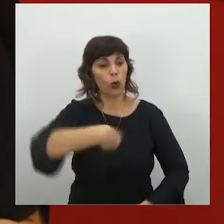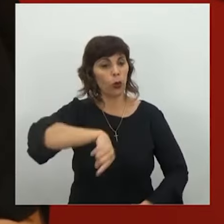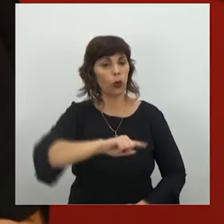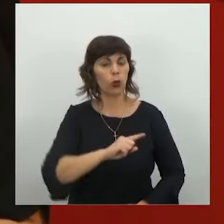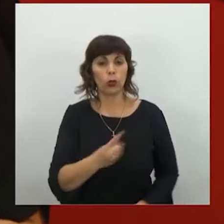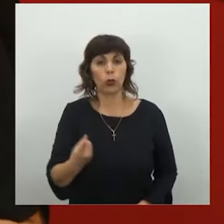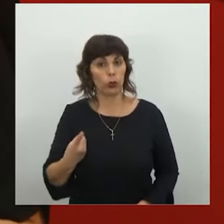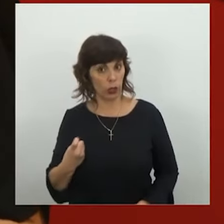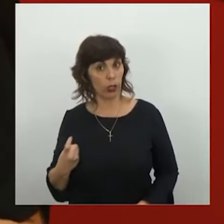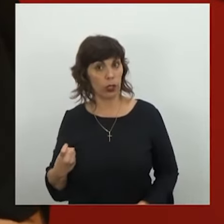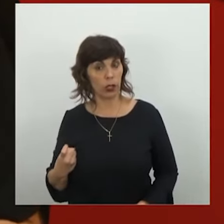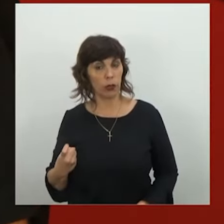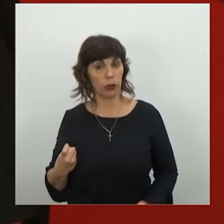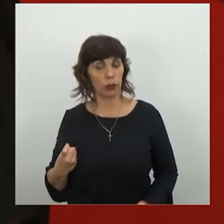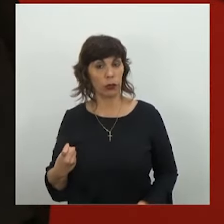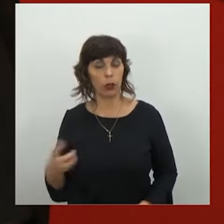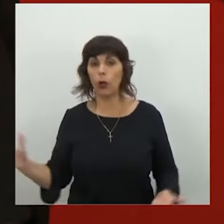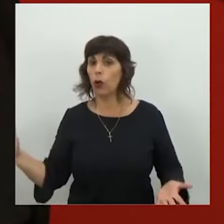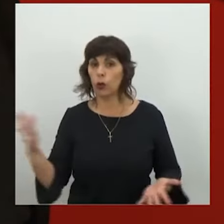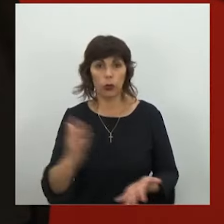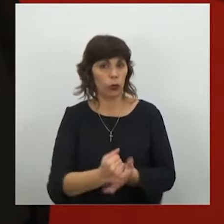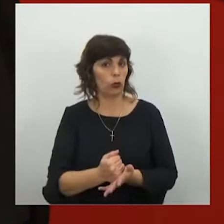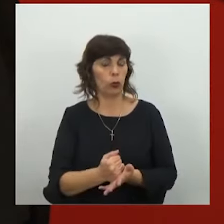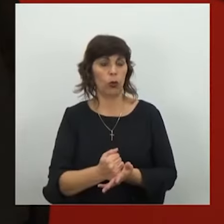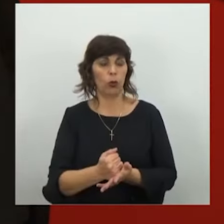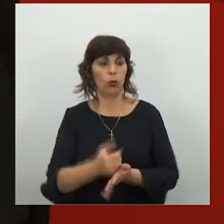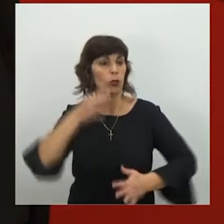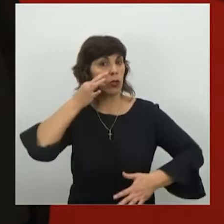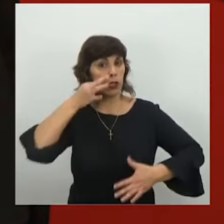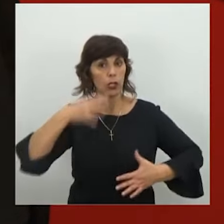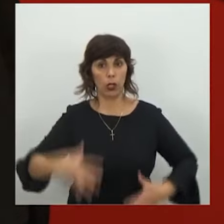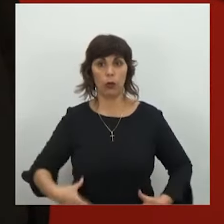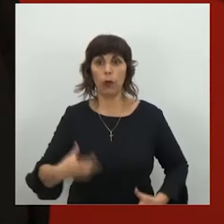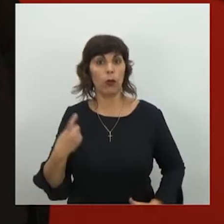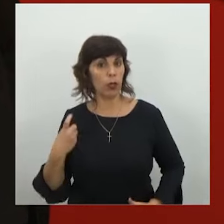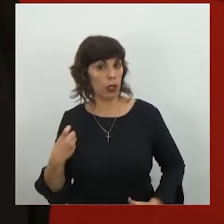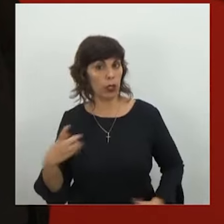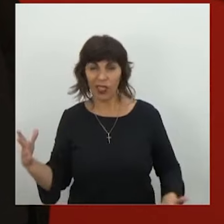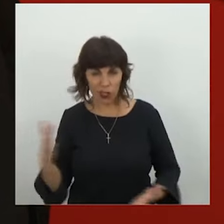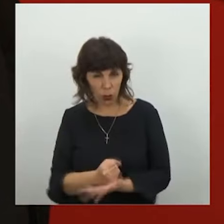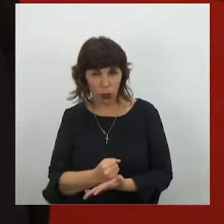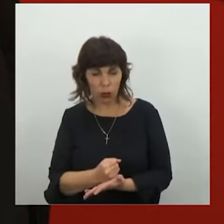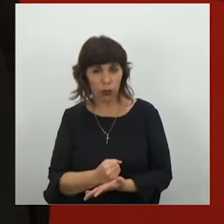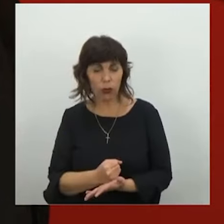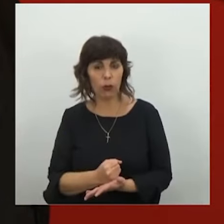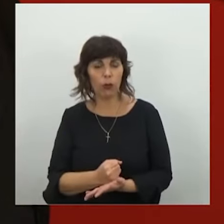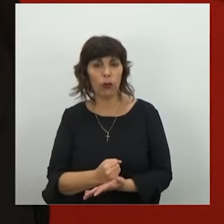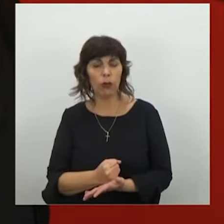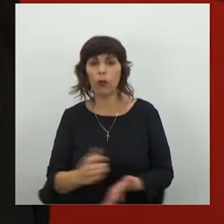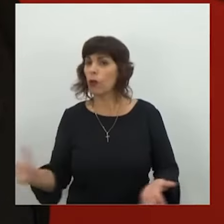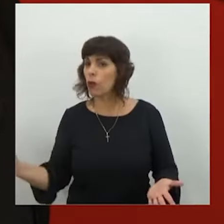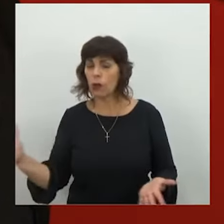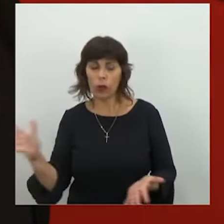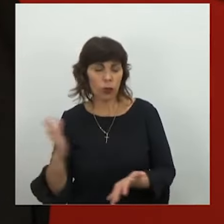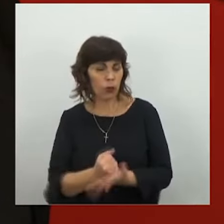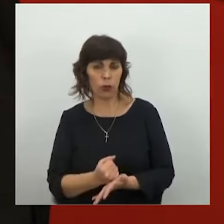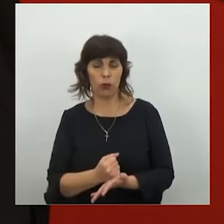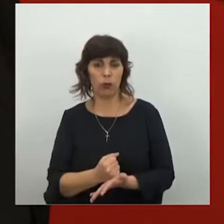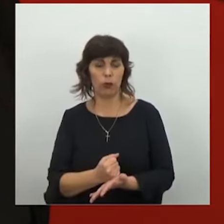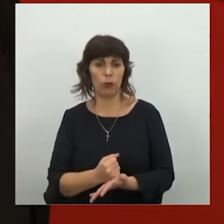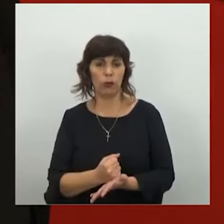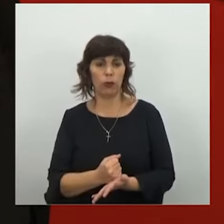necesitamos, todo lo que el ser humano necesita, todo lo que es